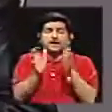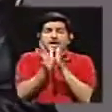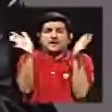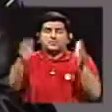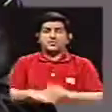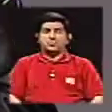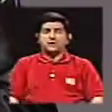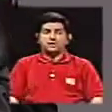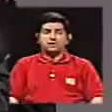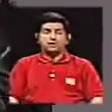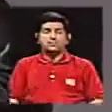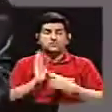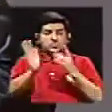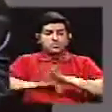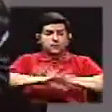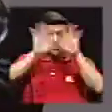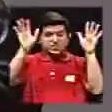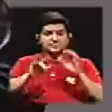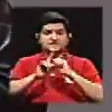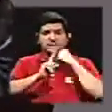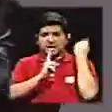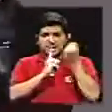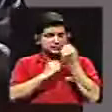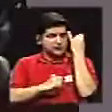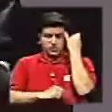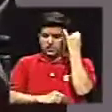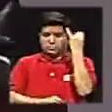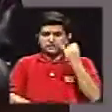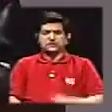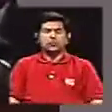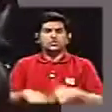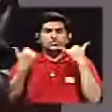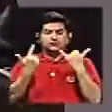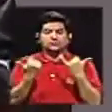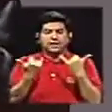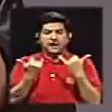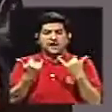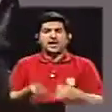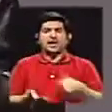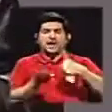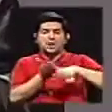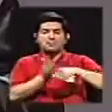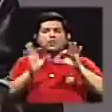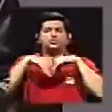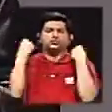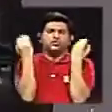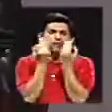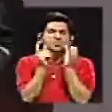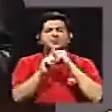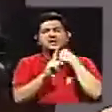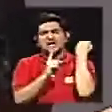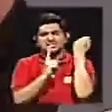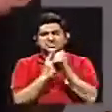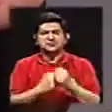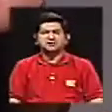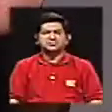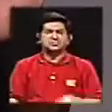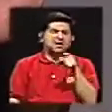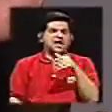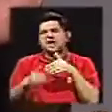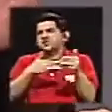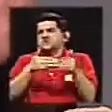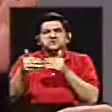se refleja claramente que la cuestión no es ideológica, porque ya en las cuestiones de voto familiar y toda esta situación, ya le dicen que no